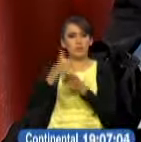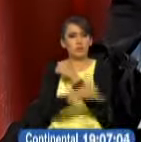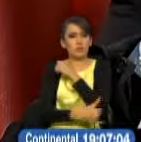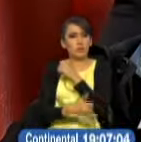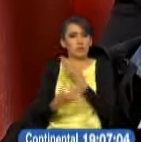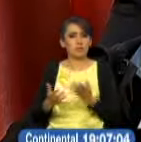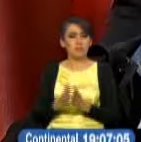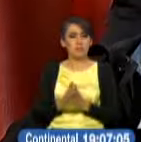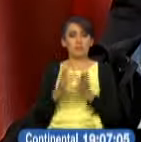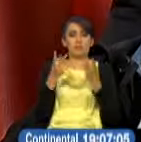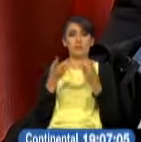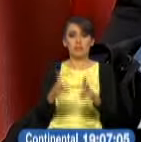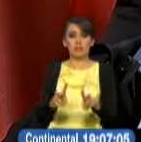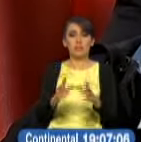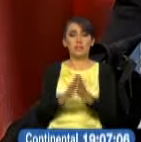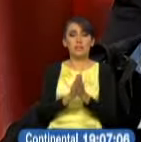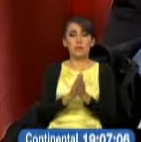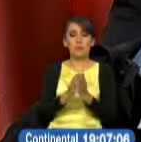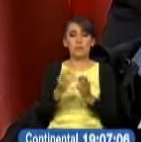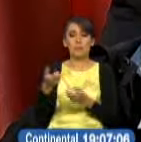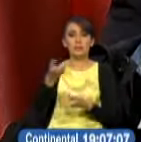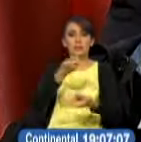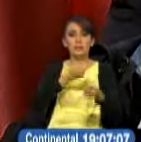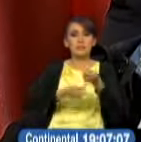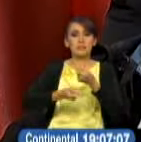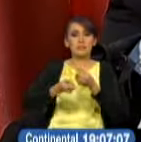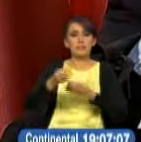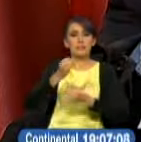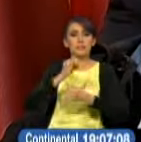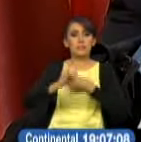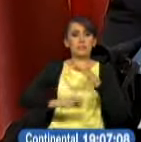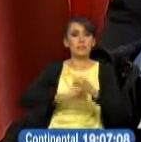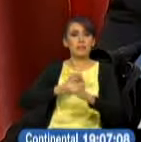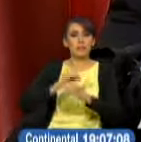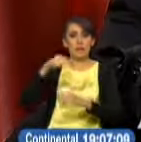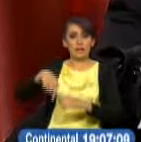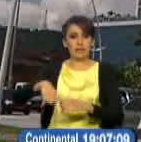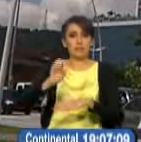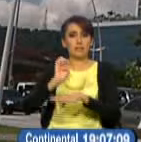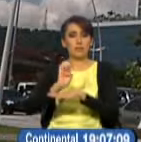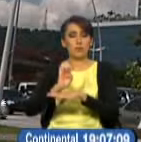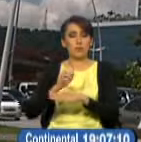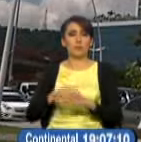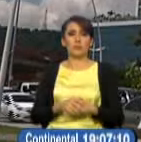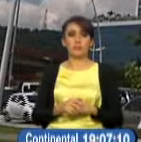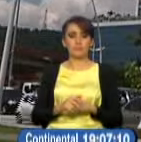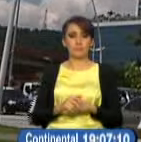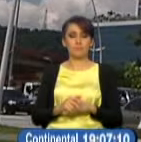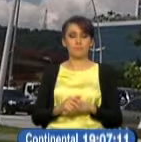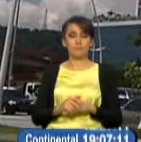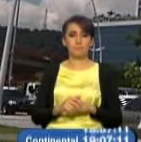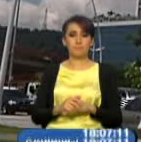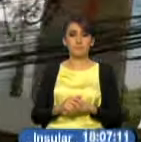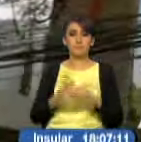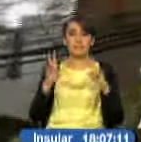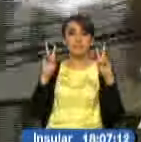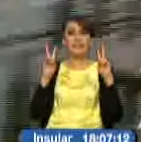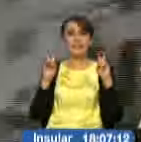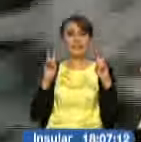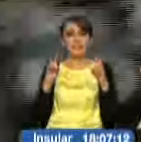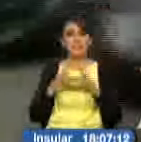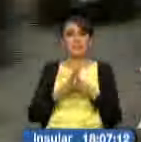además capta recursos del exterior para colocarlo al sector productivo ecuatoriano. Sobre la operación financiera de